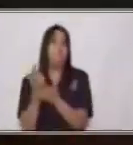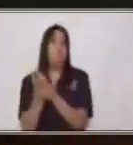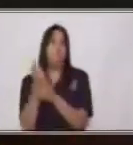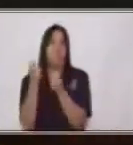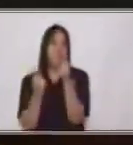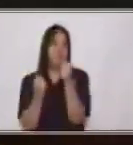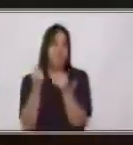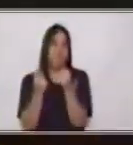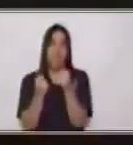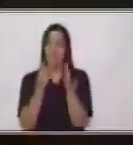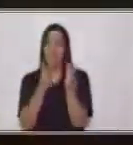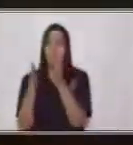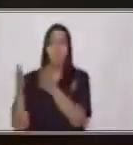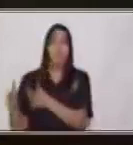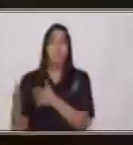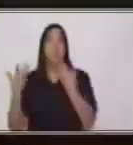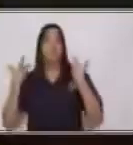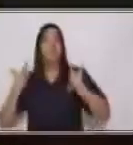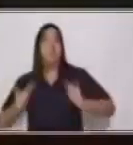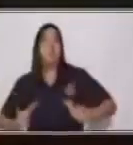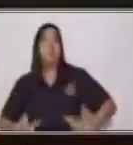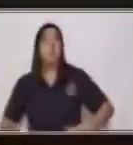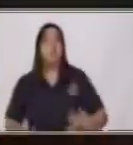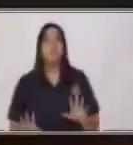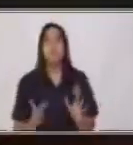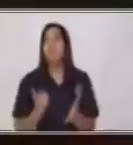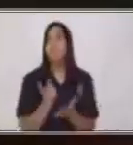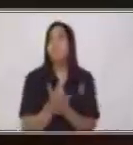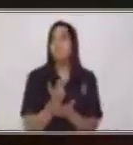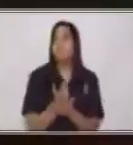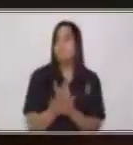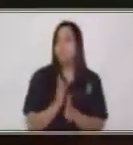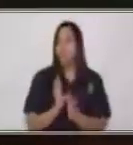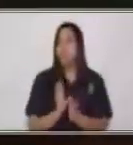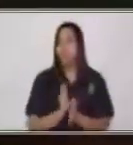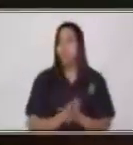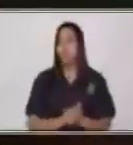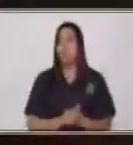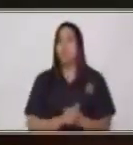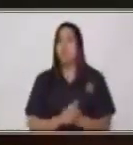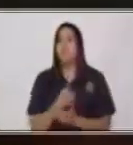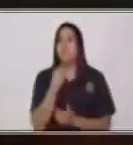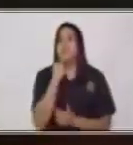el vestido. ¿Cuánto dice que vale el vestido? Vamos a ver.